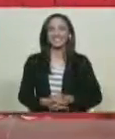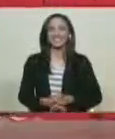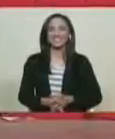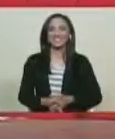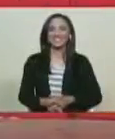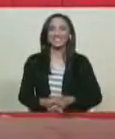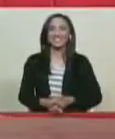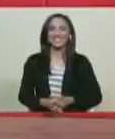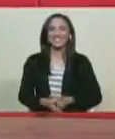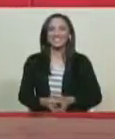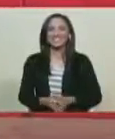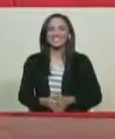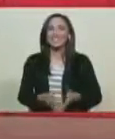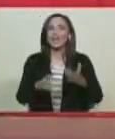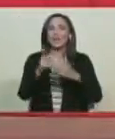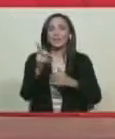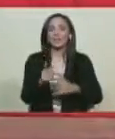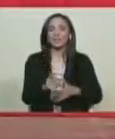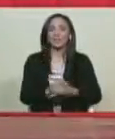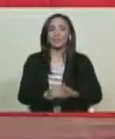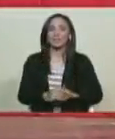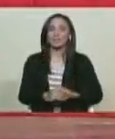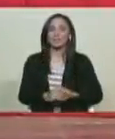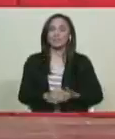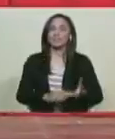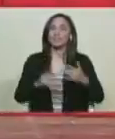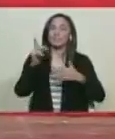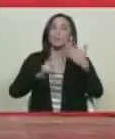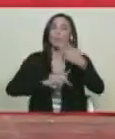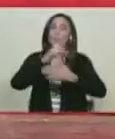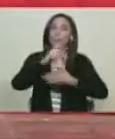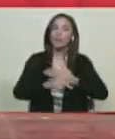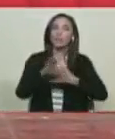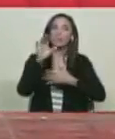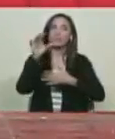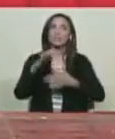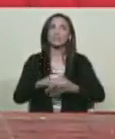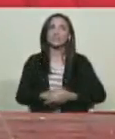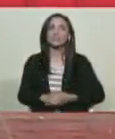que el plan de la patria que ya tenemos en construcción